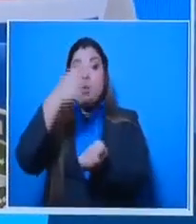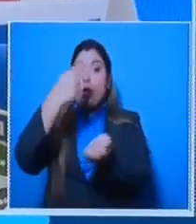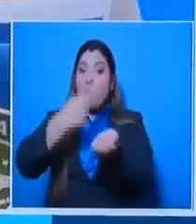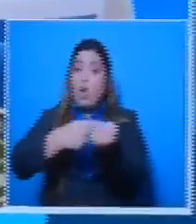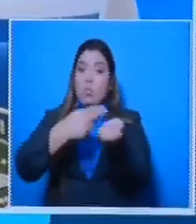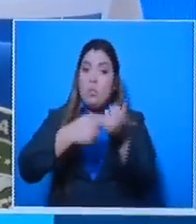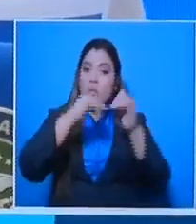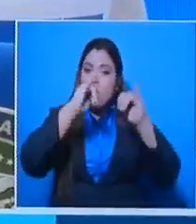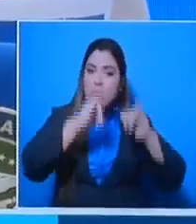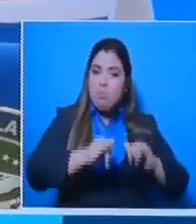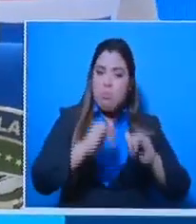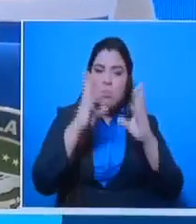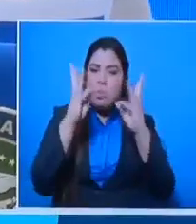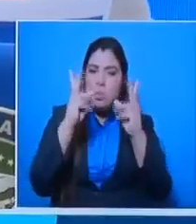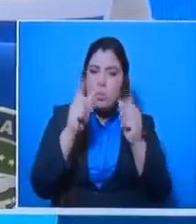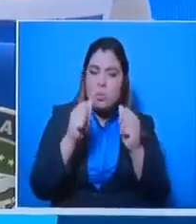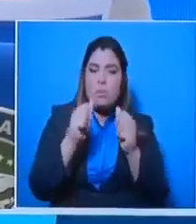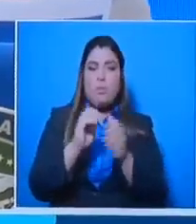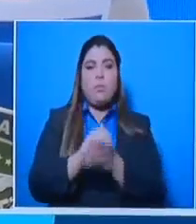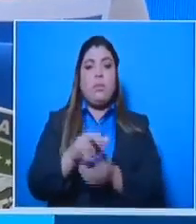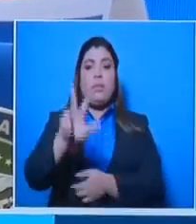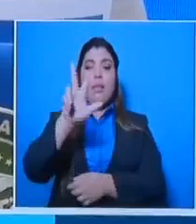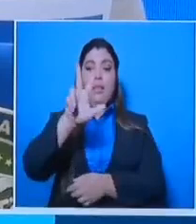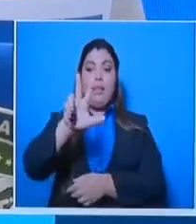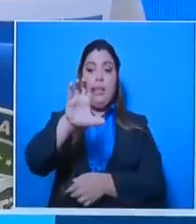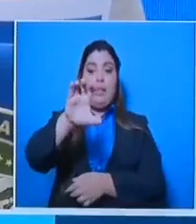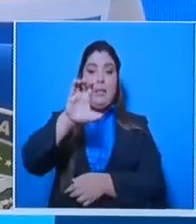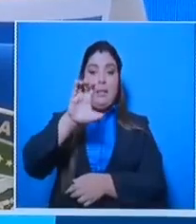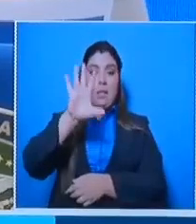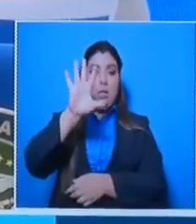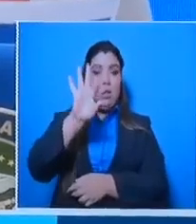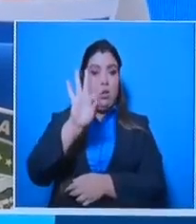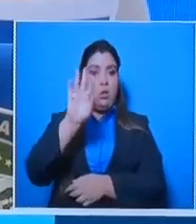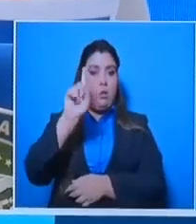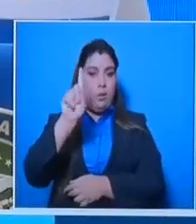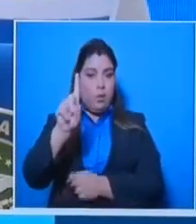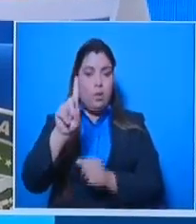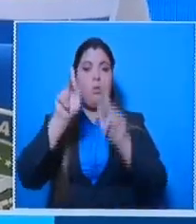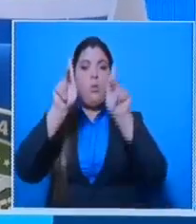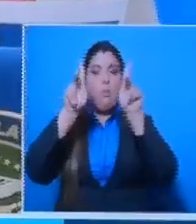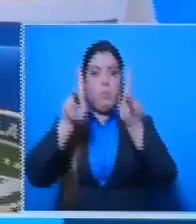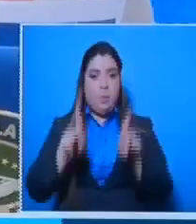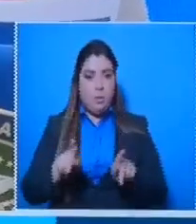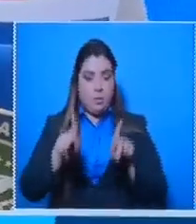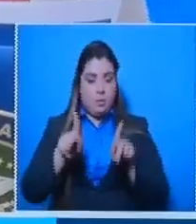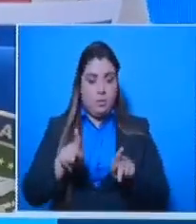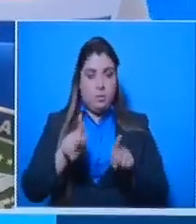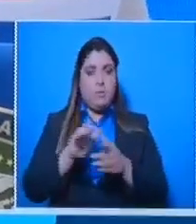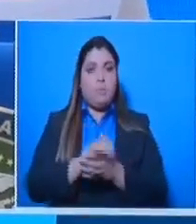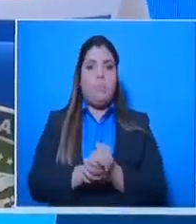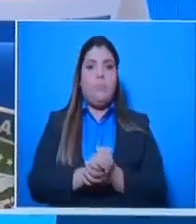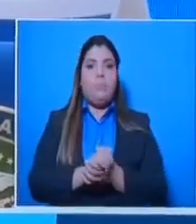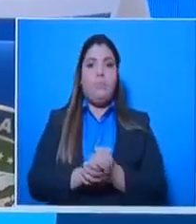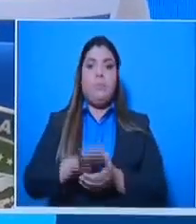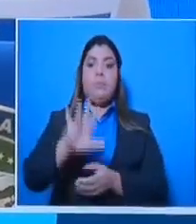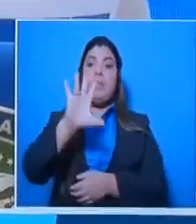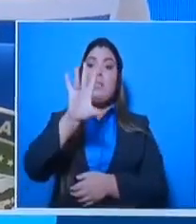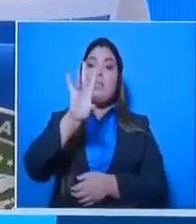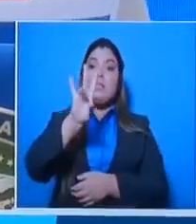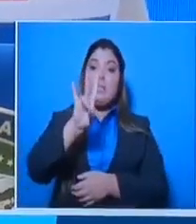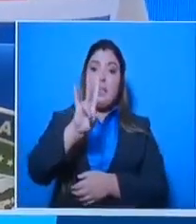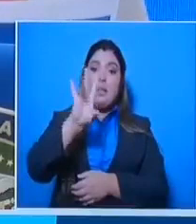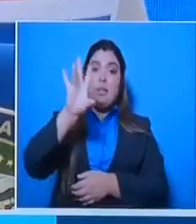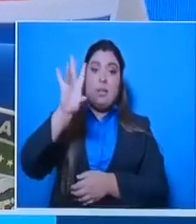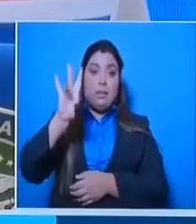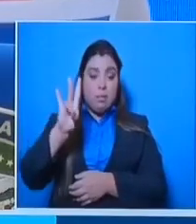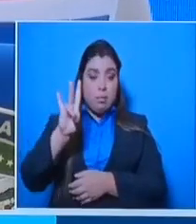Hospitalizados, reportamos un total de 391 personas, de los cuales